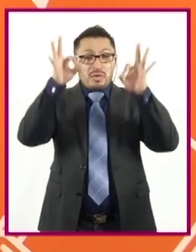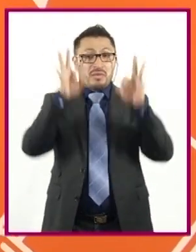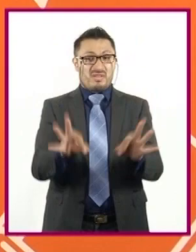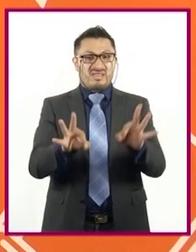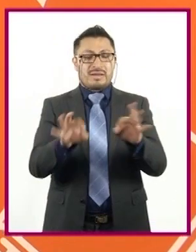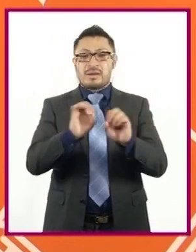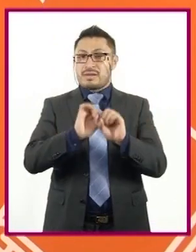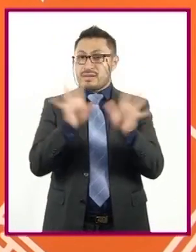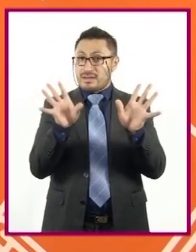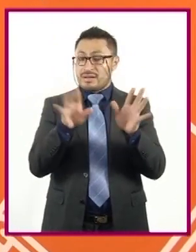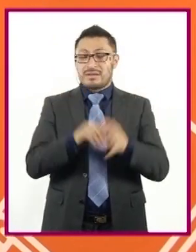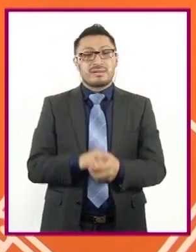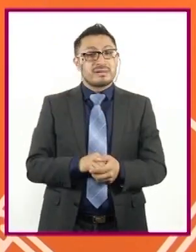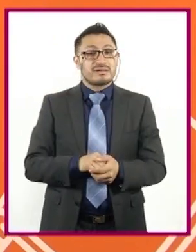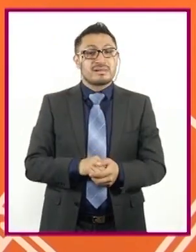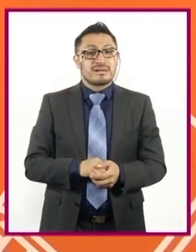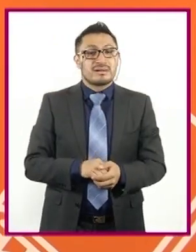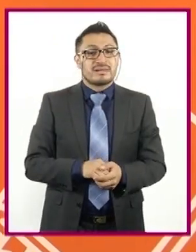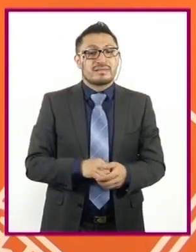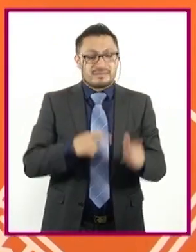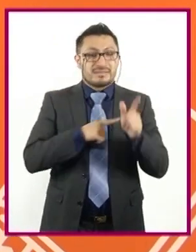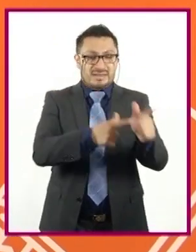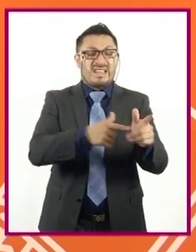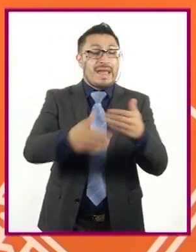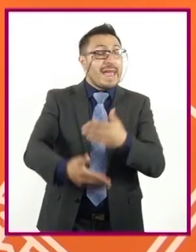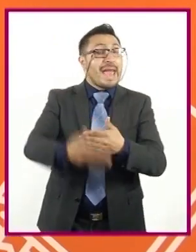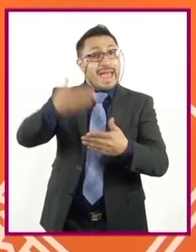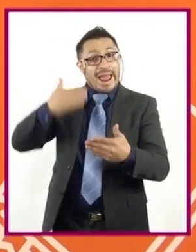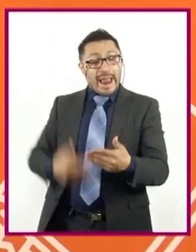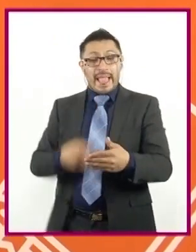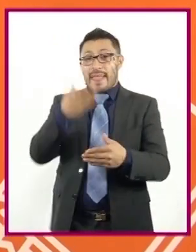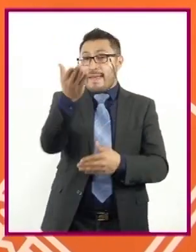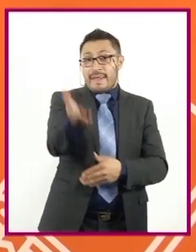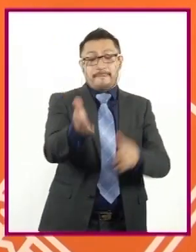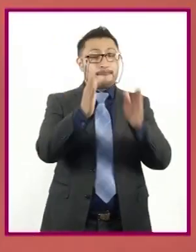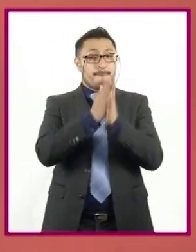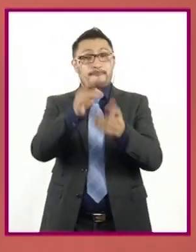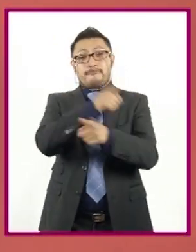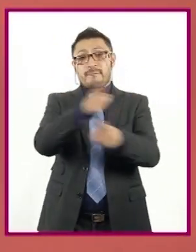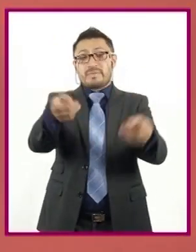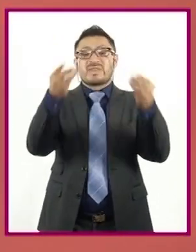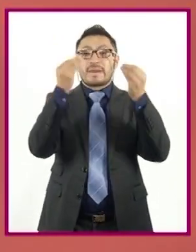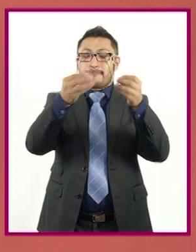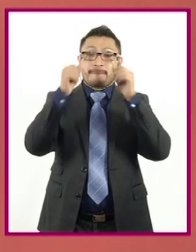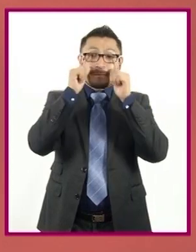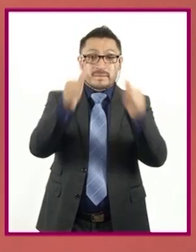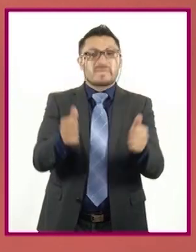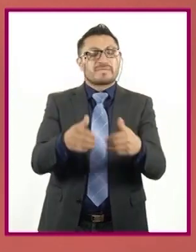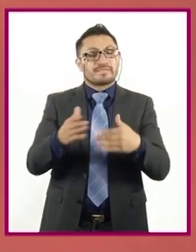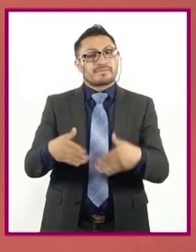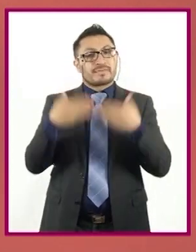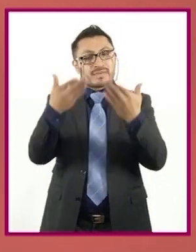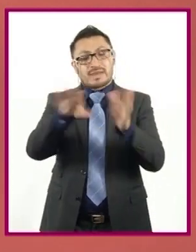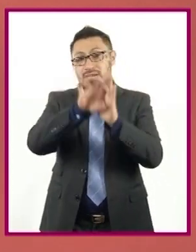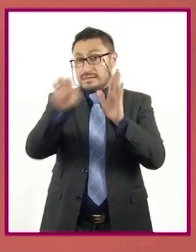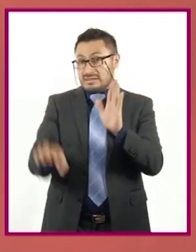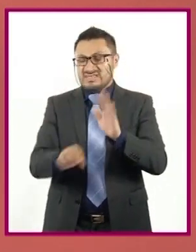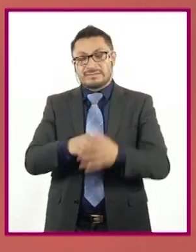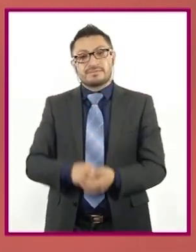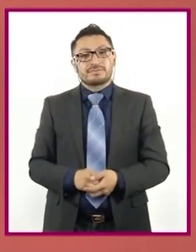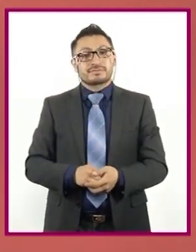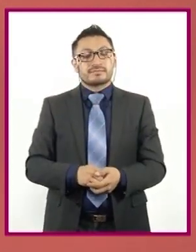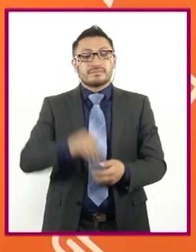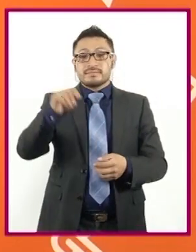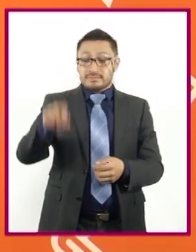y clara. Antes de continuar, les pido por favor que pongan mucha atención en el siguiente ejemplo, para